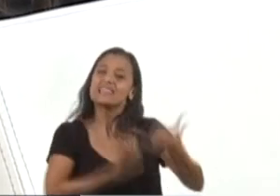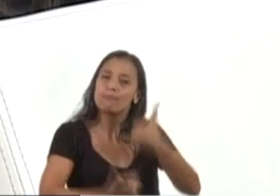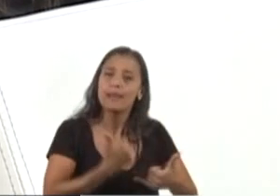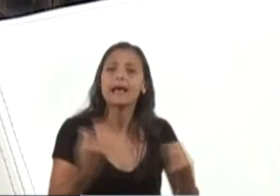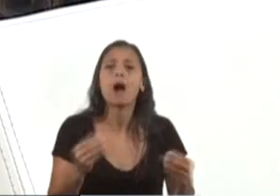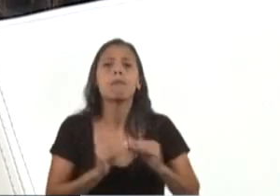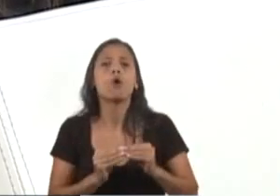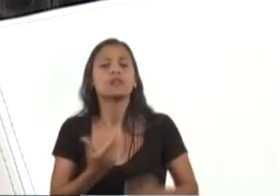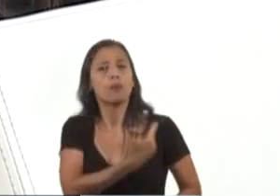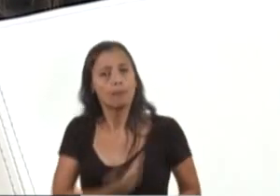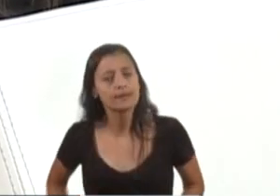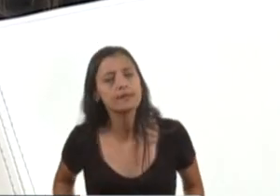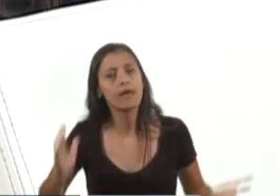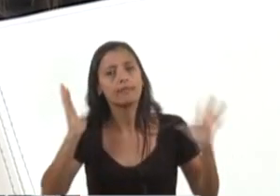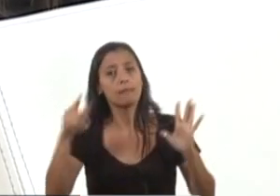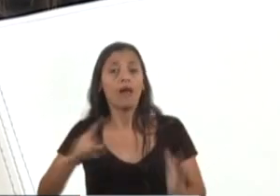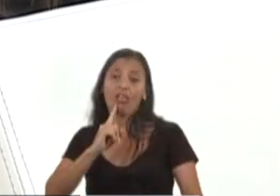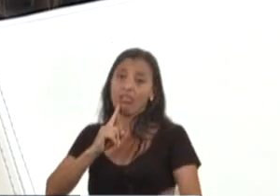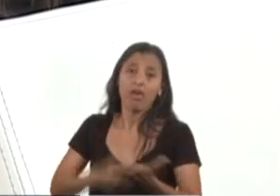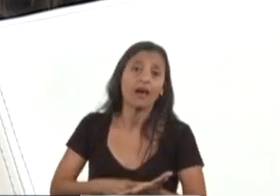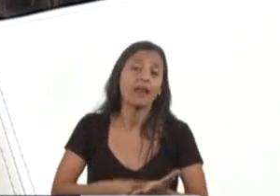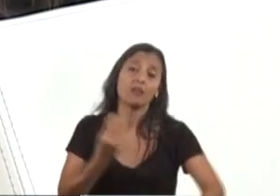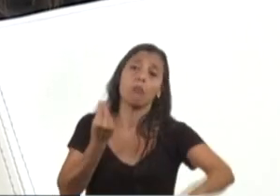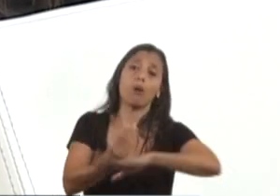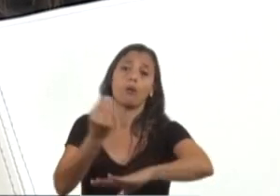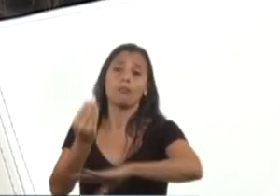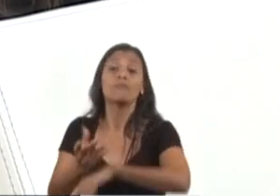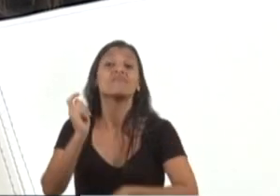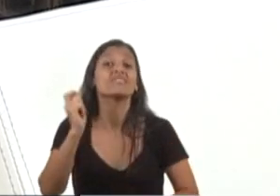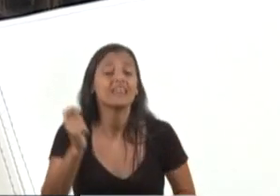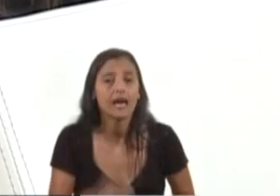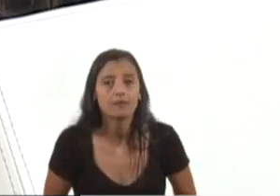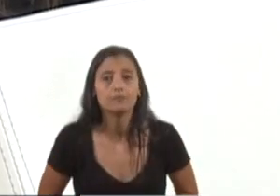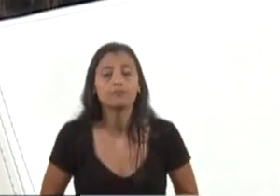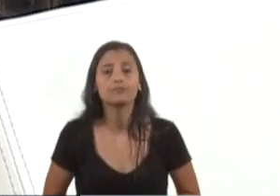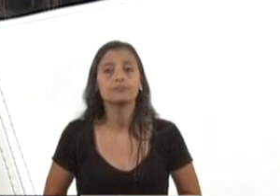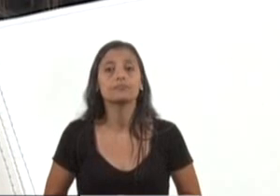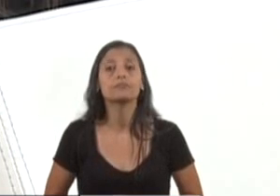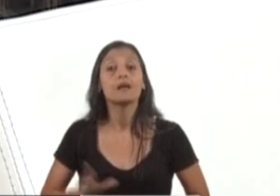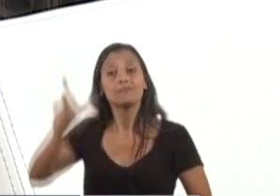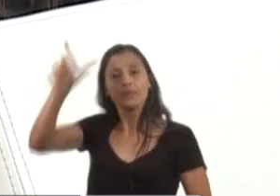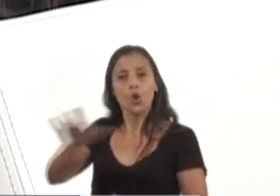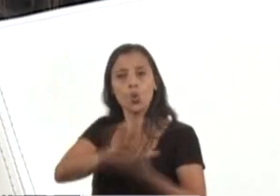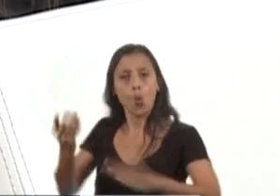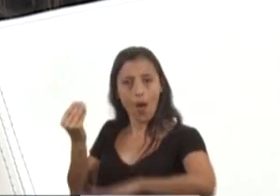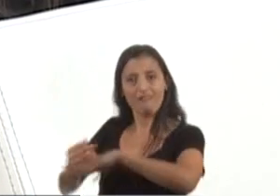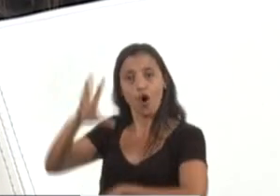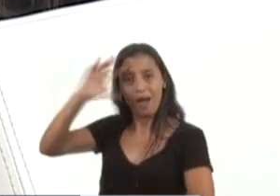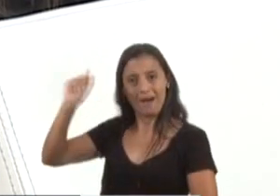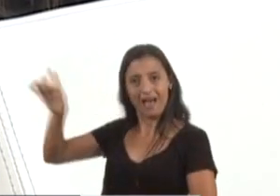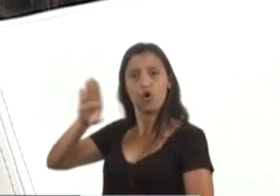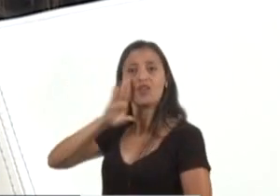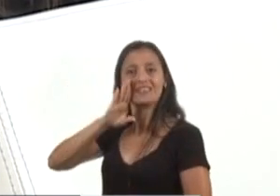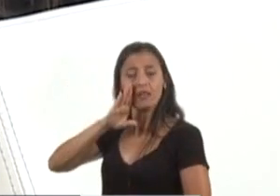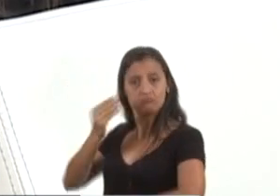el presidente hace un decreto designando en comisión a Alex Oxenford como embajador en Estados Unidos, tomando en cuenta